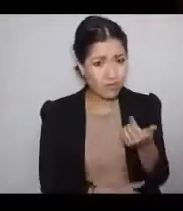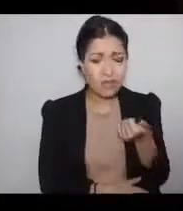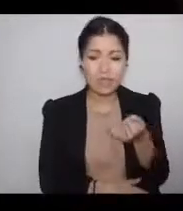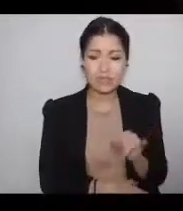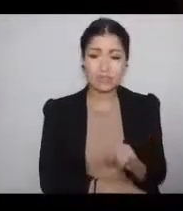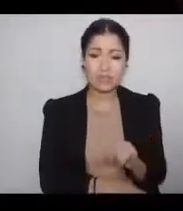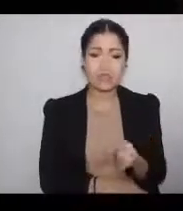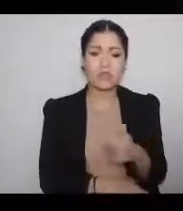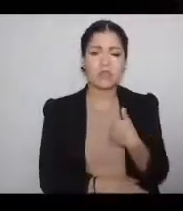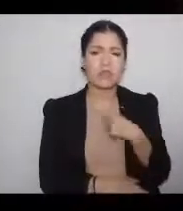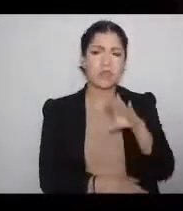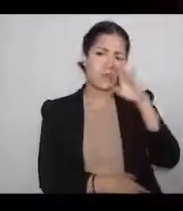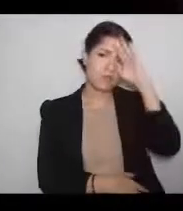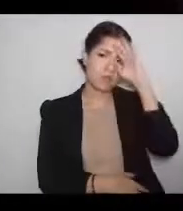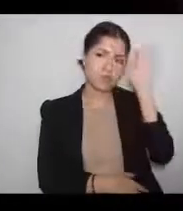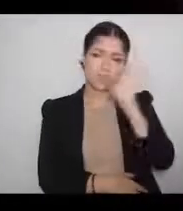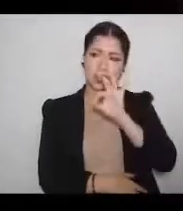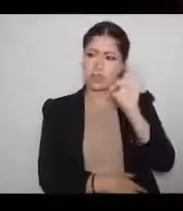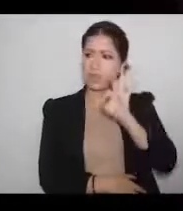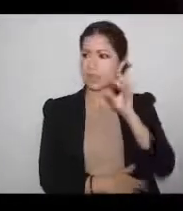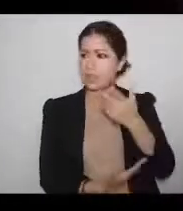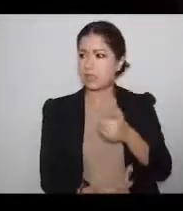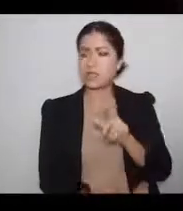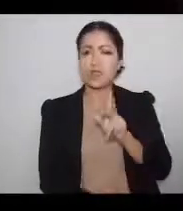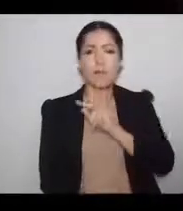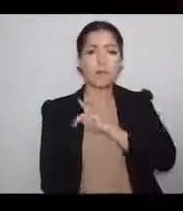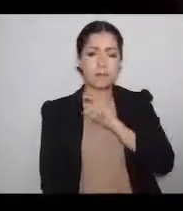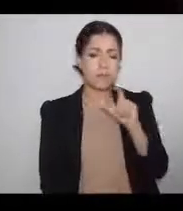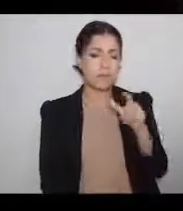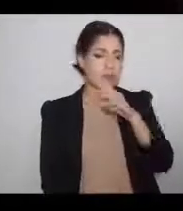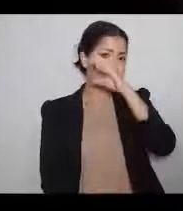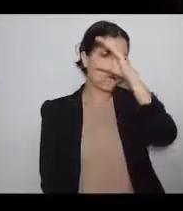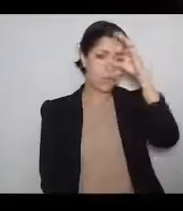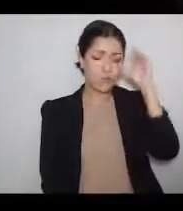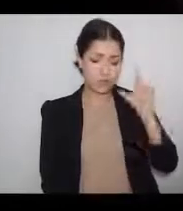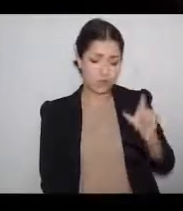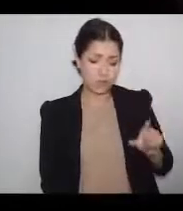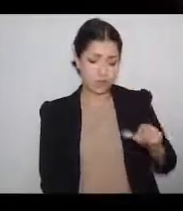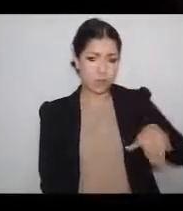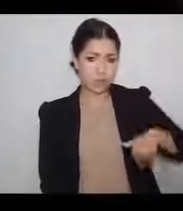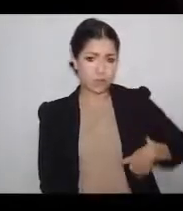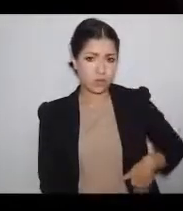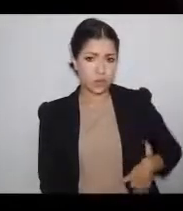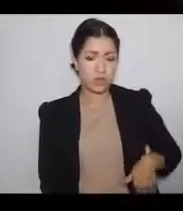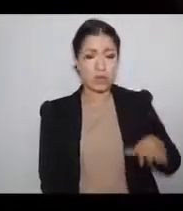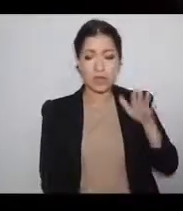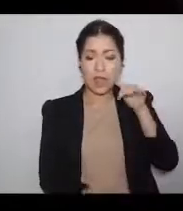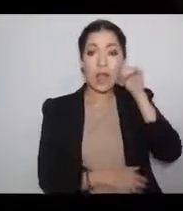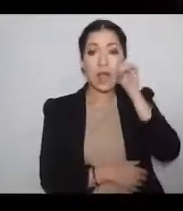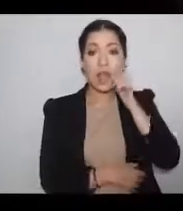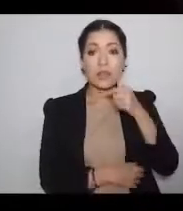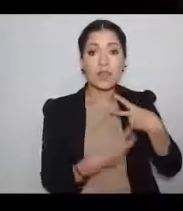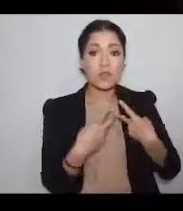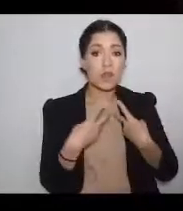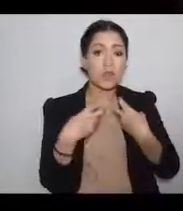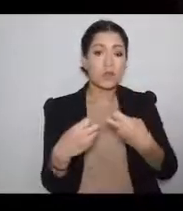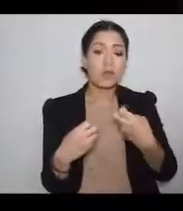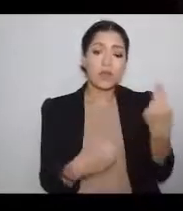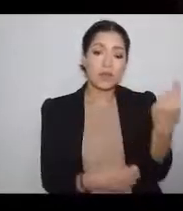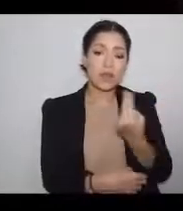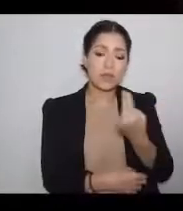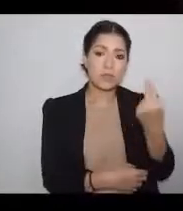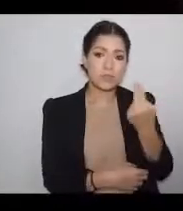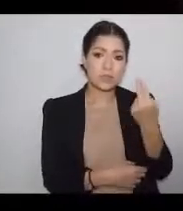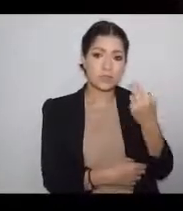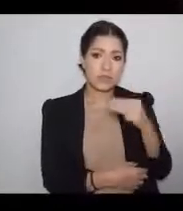A veces pienso que fue él quien se quedó con mi retrato de Urania. No le basta entrar en conjunción con mi hija. Necesita a la musa